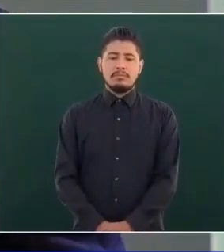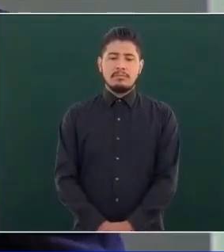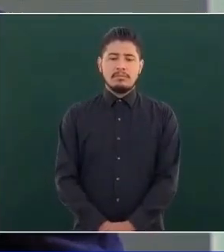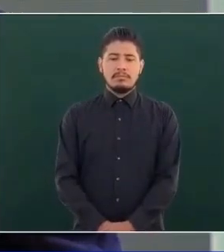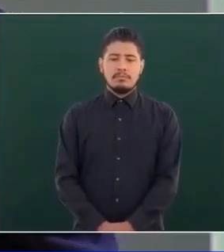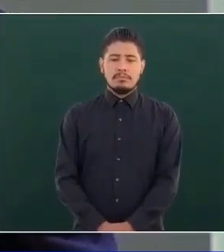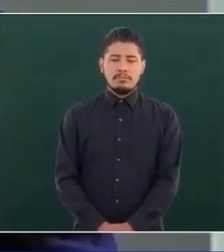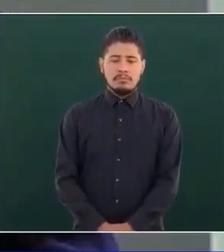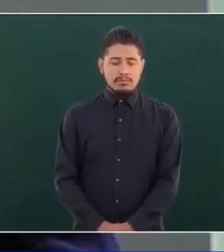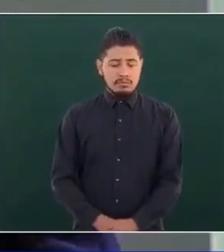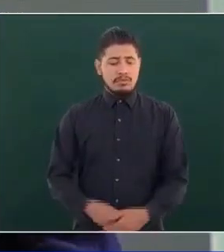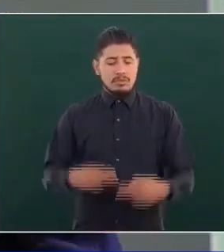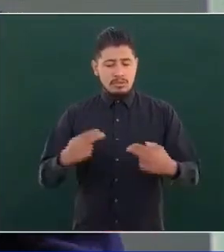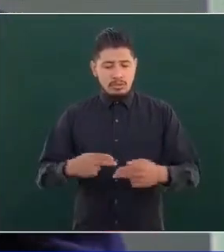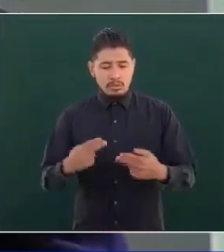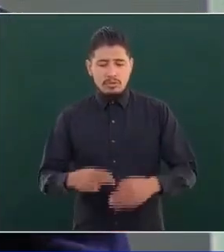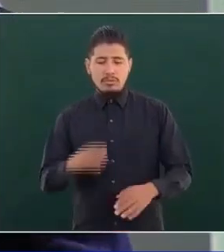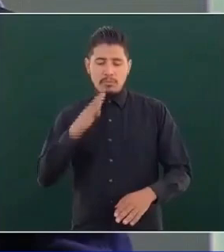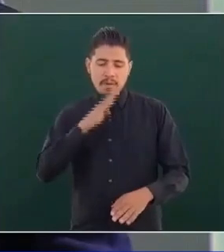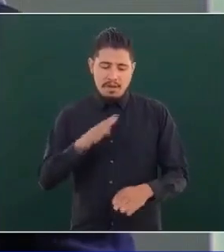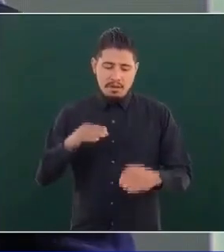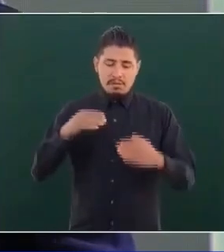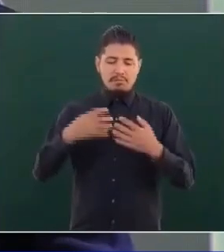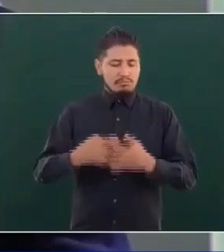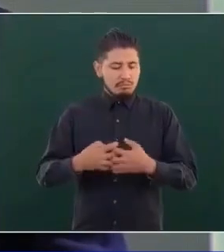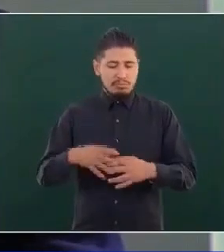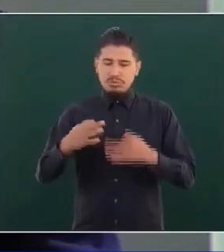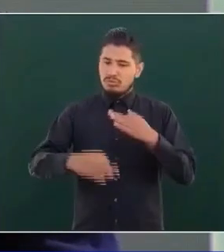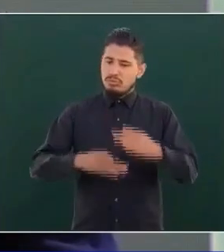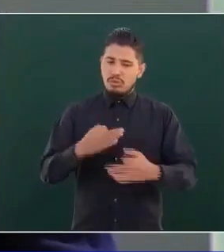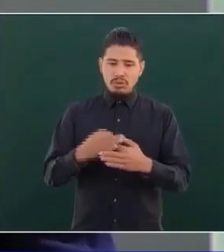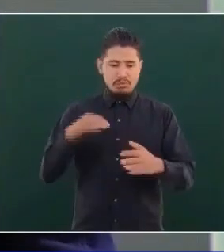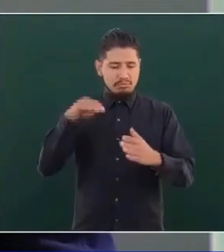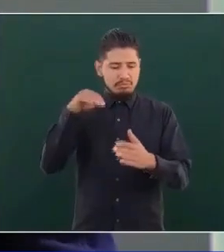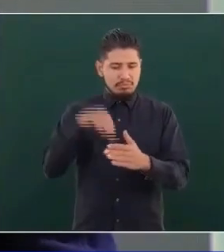se afecta el comercio, se afectan las empresas, todo.